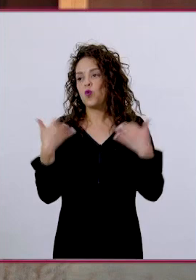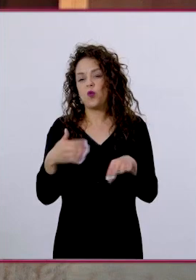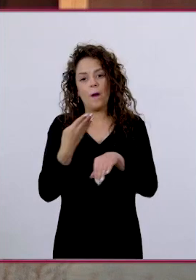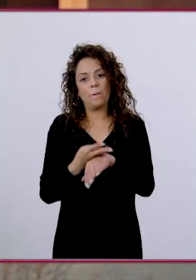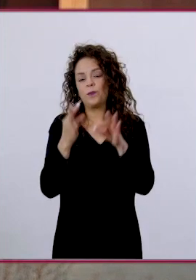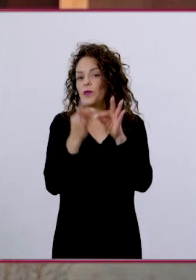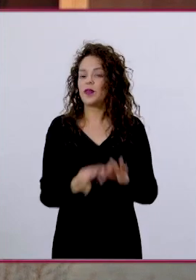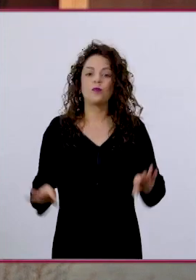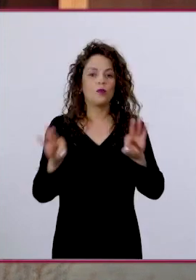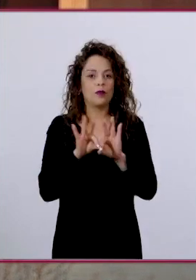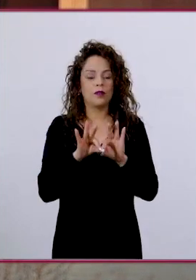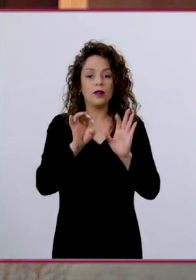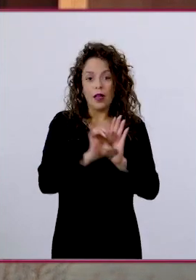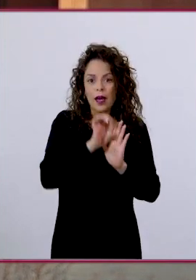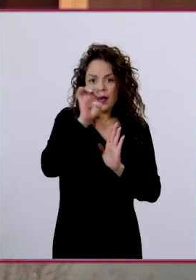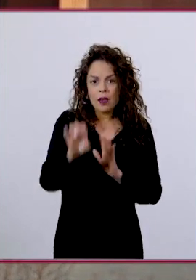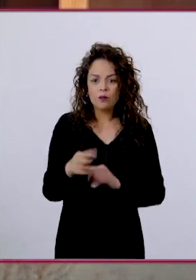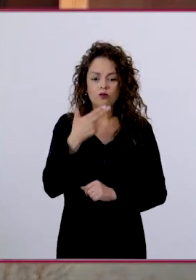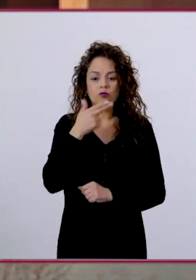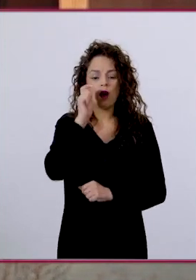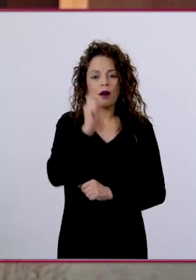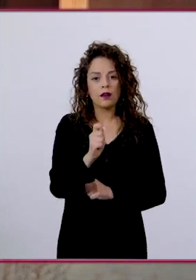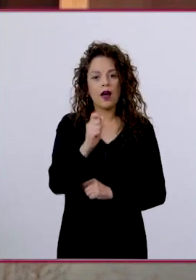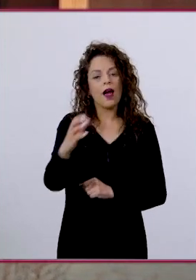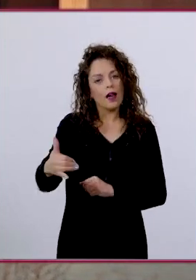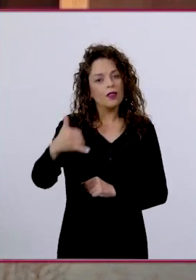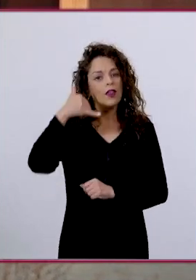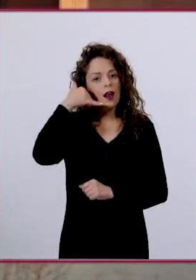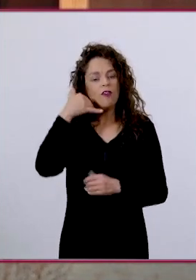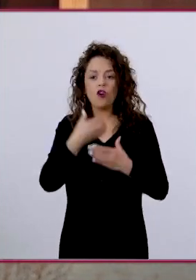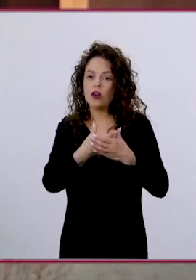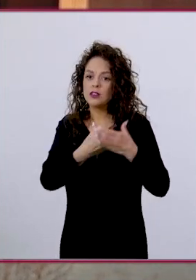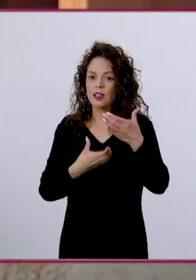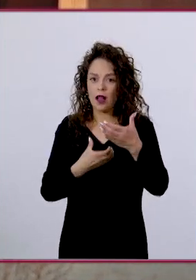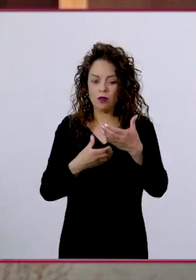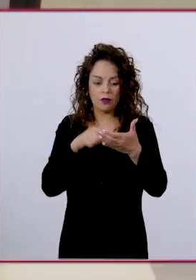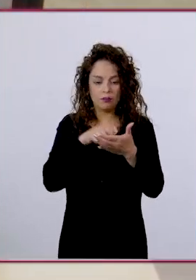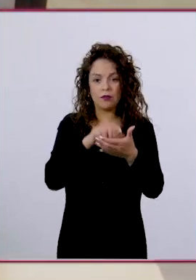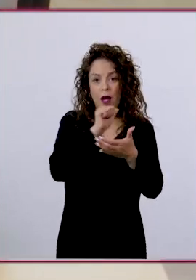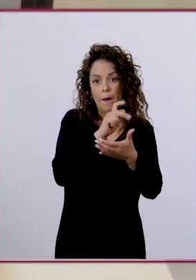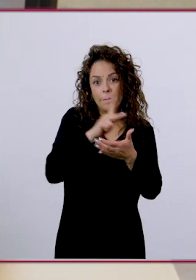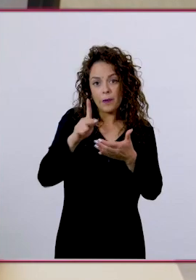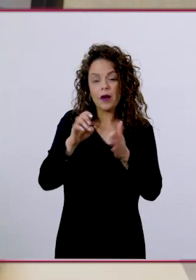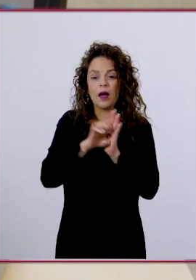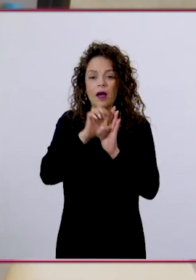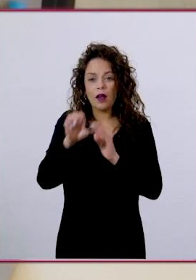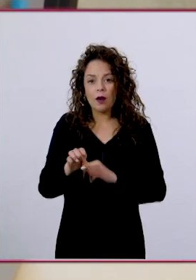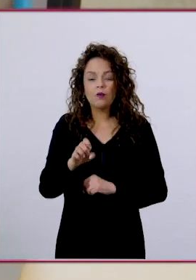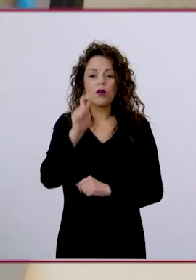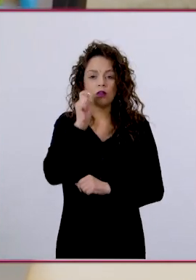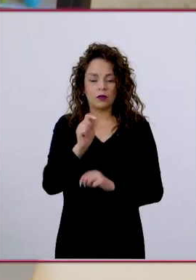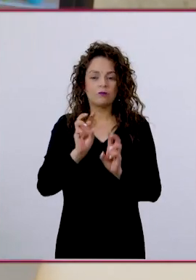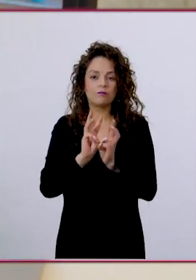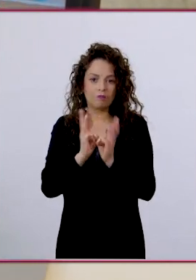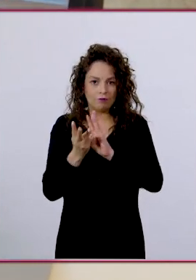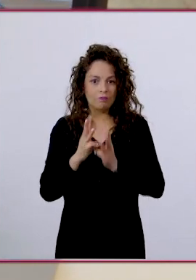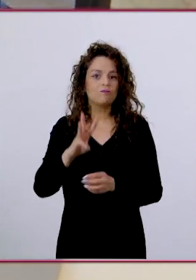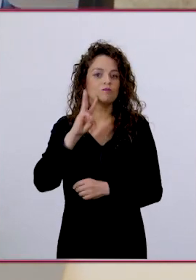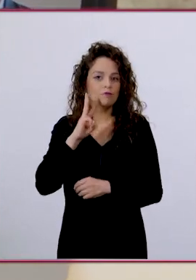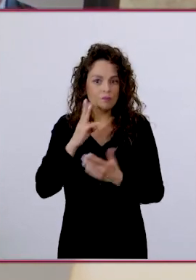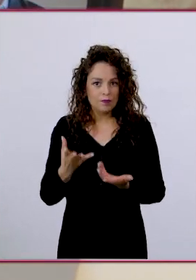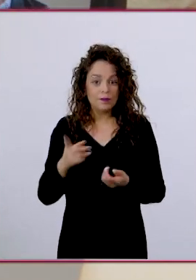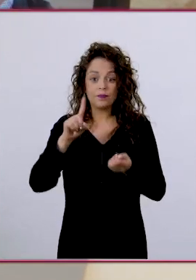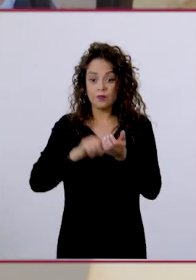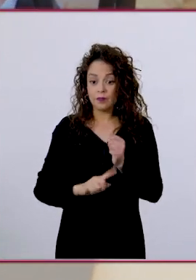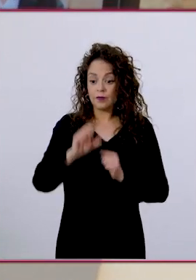indispensables. Por ejemplo, el uso de telefonía celular y aplicaciones como WhatsApp, las reuniones vía streaming a